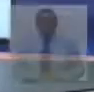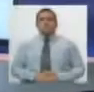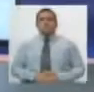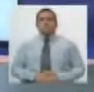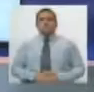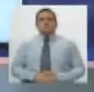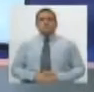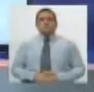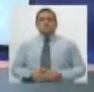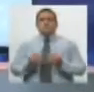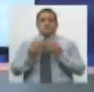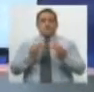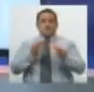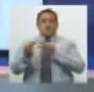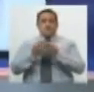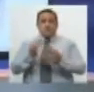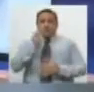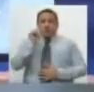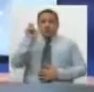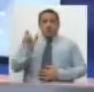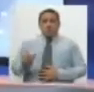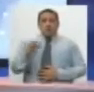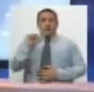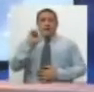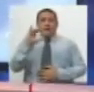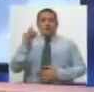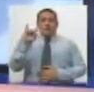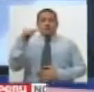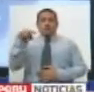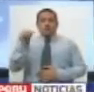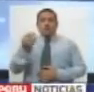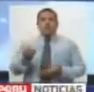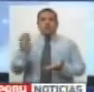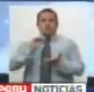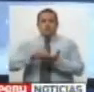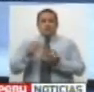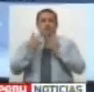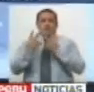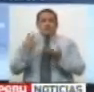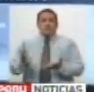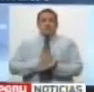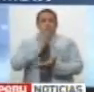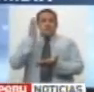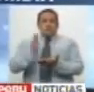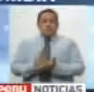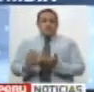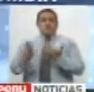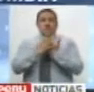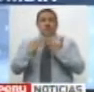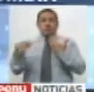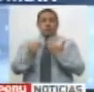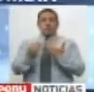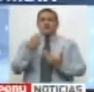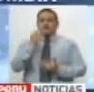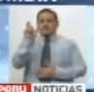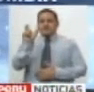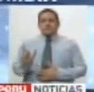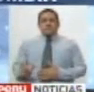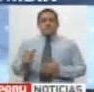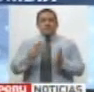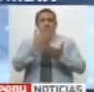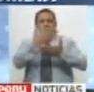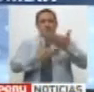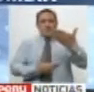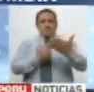Vamos con el candidato César Acuña, quien se ve envuelto en una nueva denuncia por plagio. Según un medio digital, se trata de su tesis para la maestría